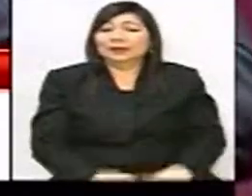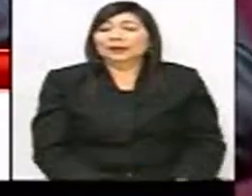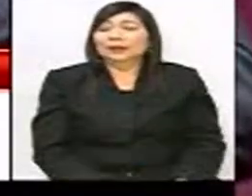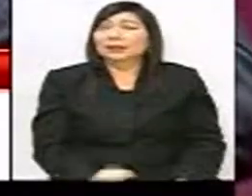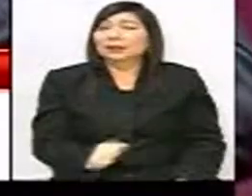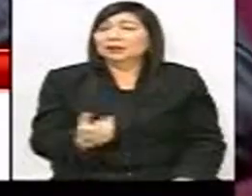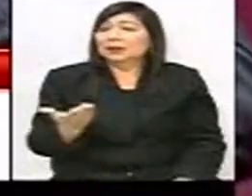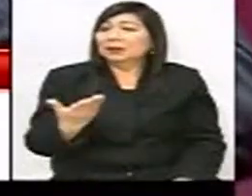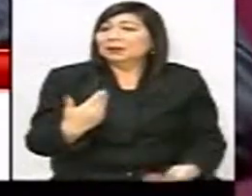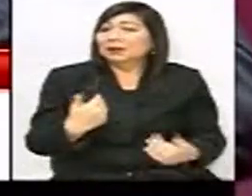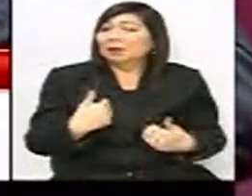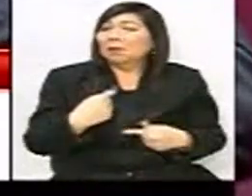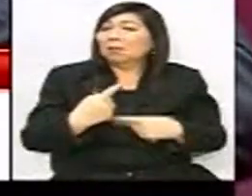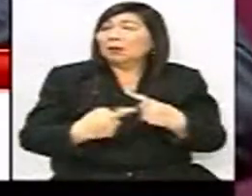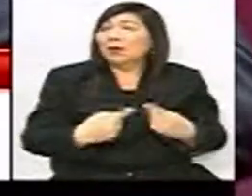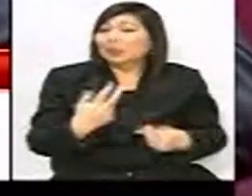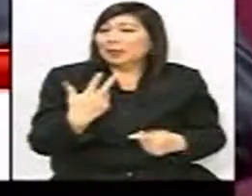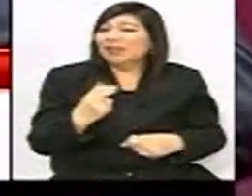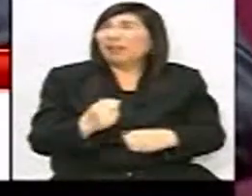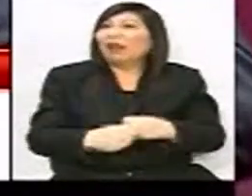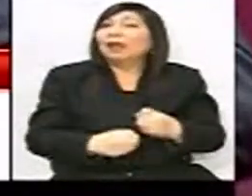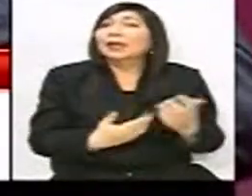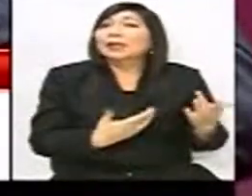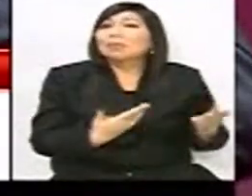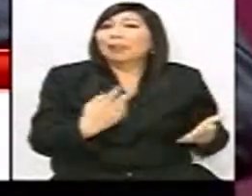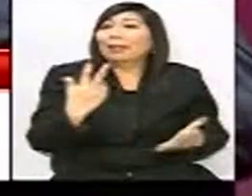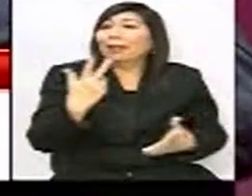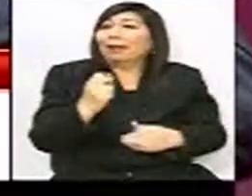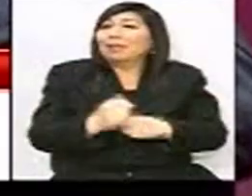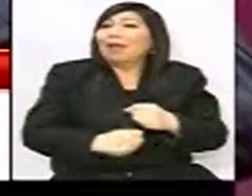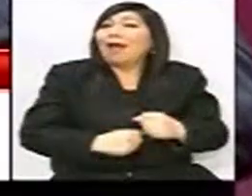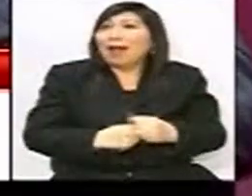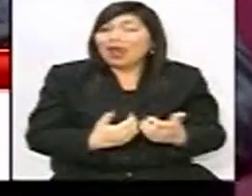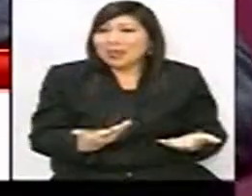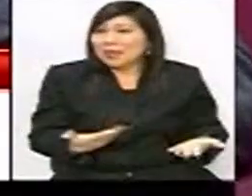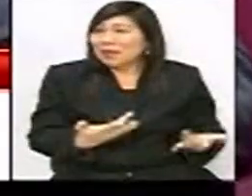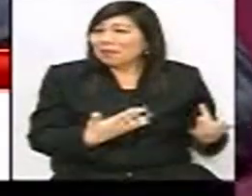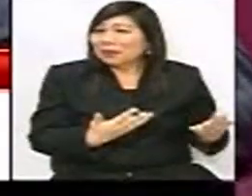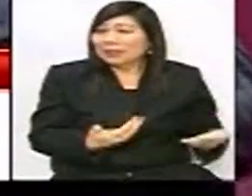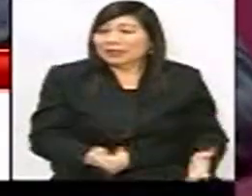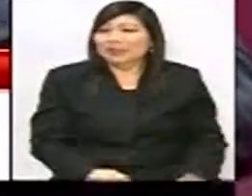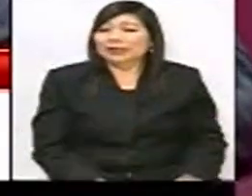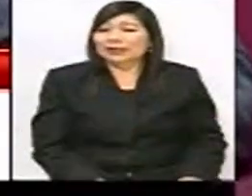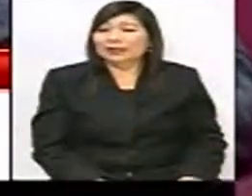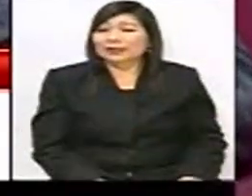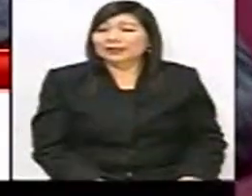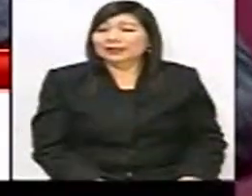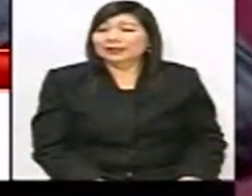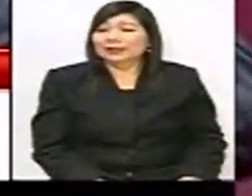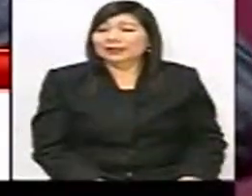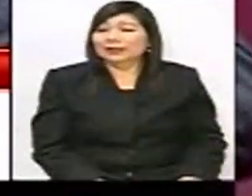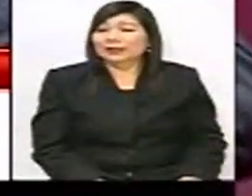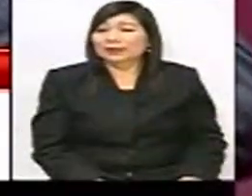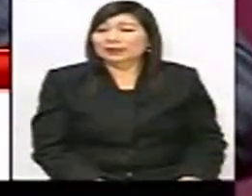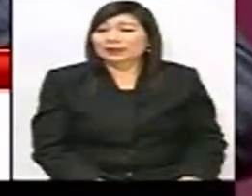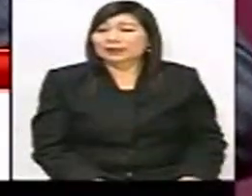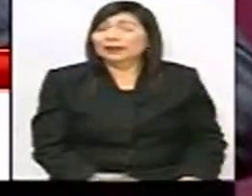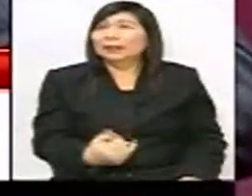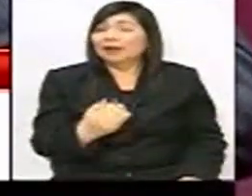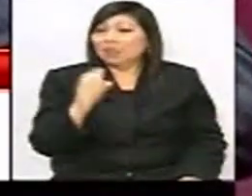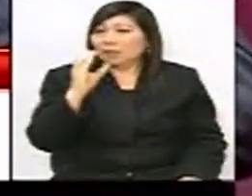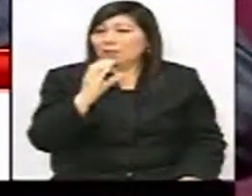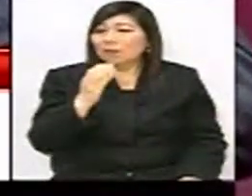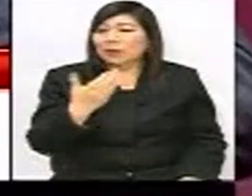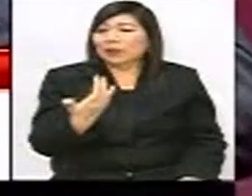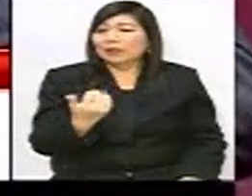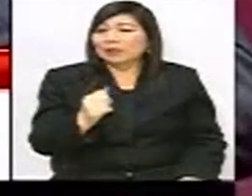y si vamos a tener rentabilidad en los próximos 30 años. ¿Qué vamos a esperar de los 30 años de estos ingresos que genera el peaje? Y yo creo que es la